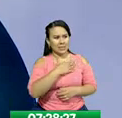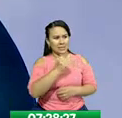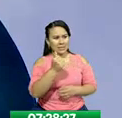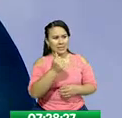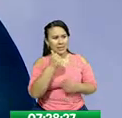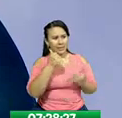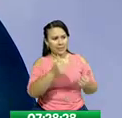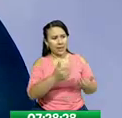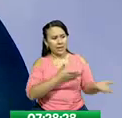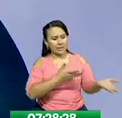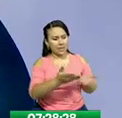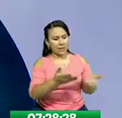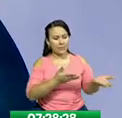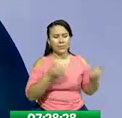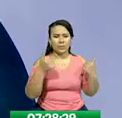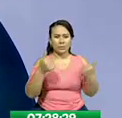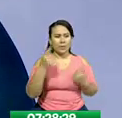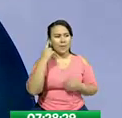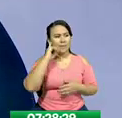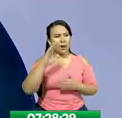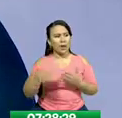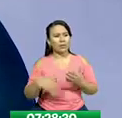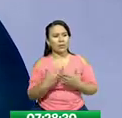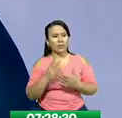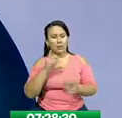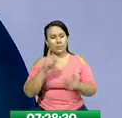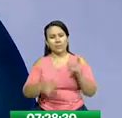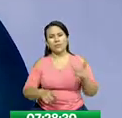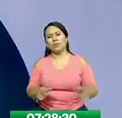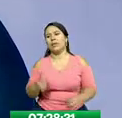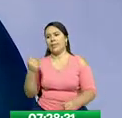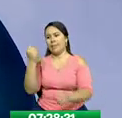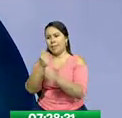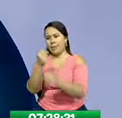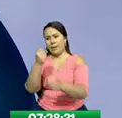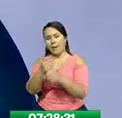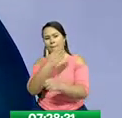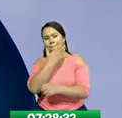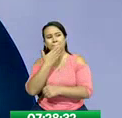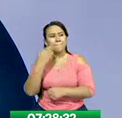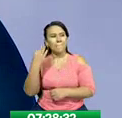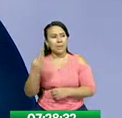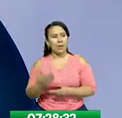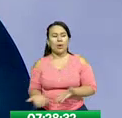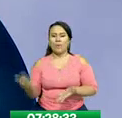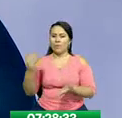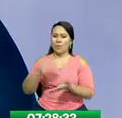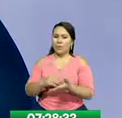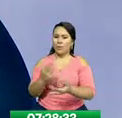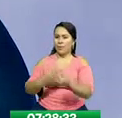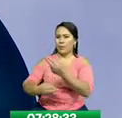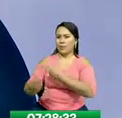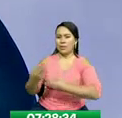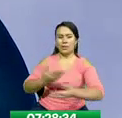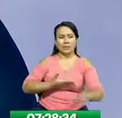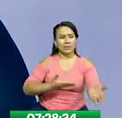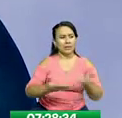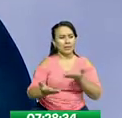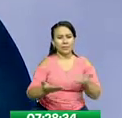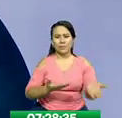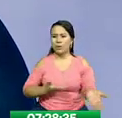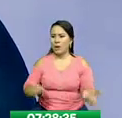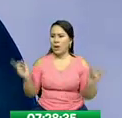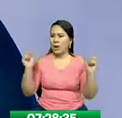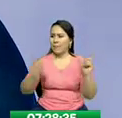podemos darle el mejor servicio a nuestros clientes y vamos a trabajar para mejorar nuestra postventa y servicio al cliente